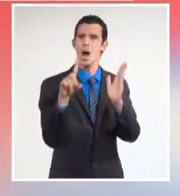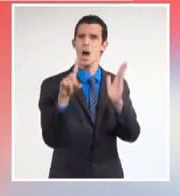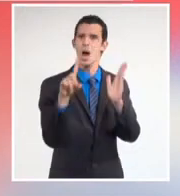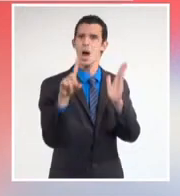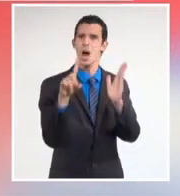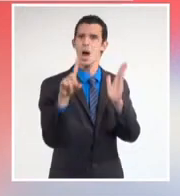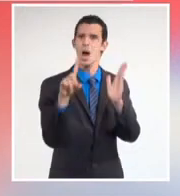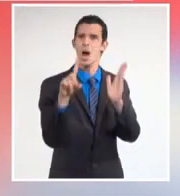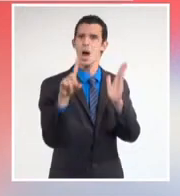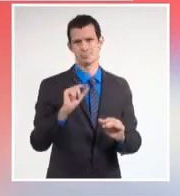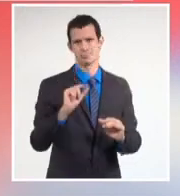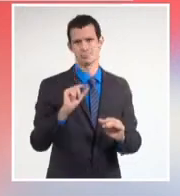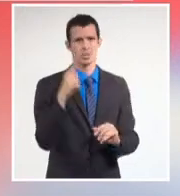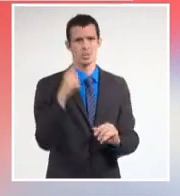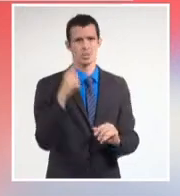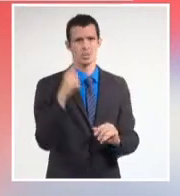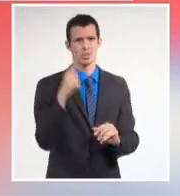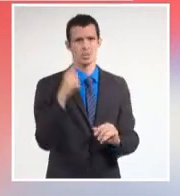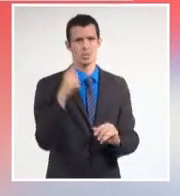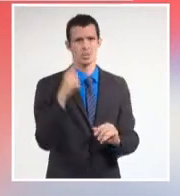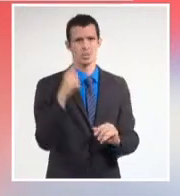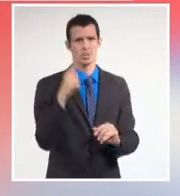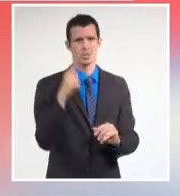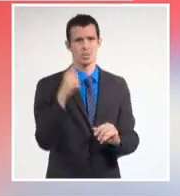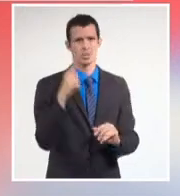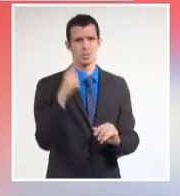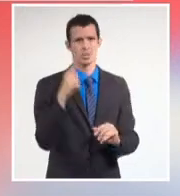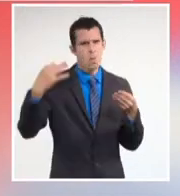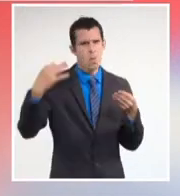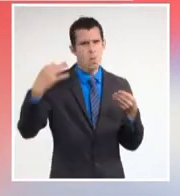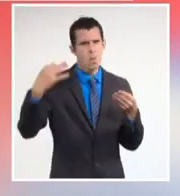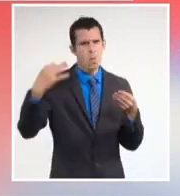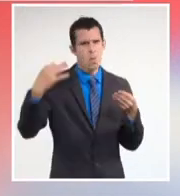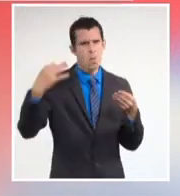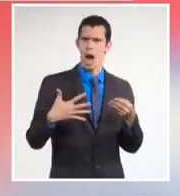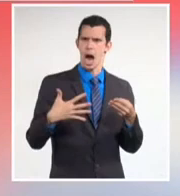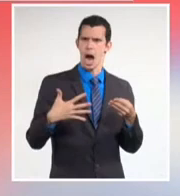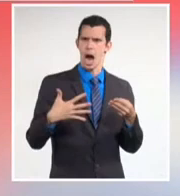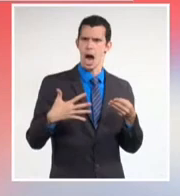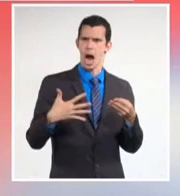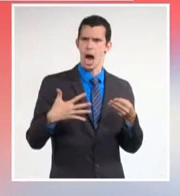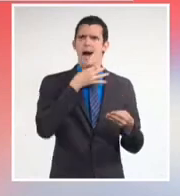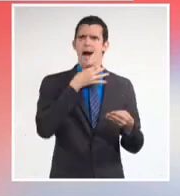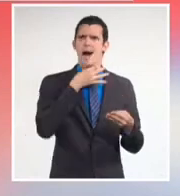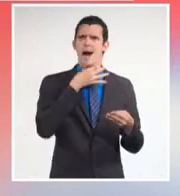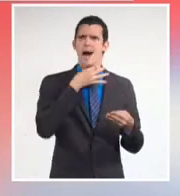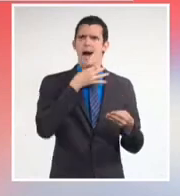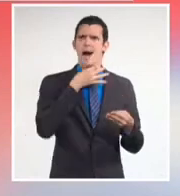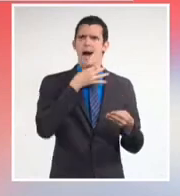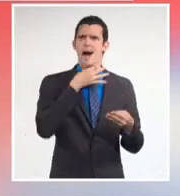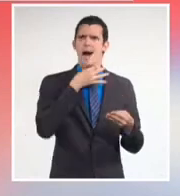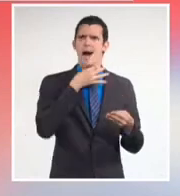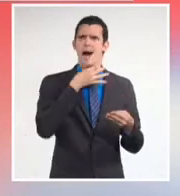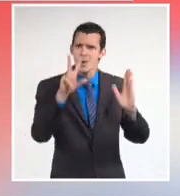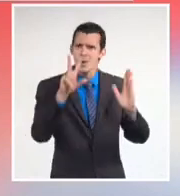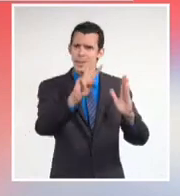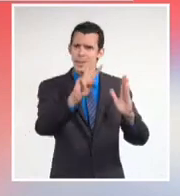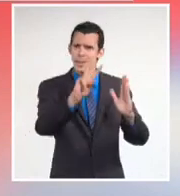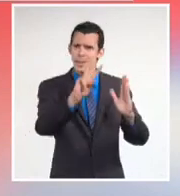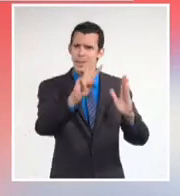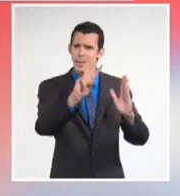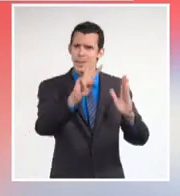Pero nosotros cuando corregimos la tarifa de electricidad, la tarifa que se puso en enero de la electricidad, en enero de 2021, es la misma que hay